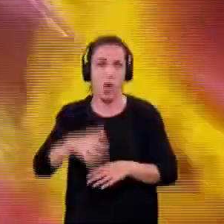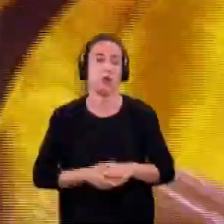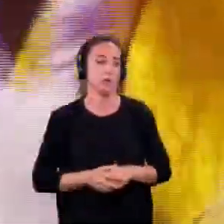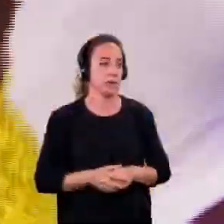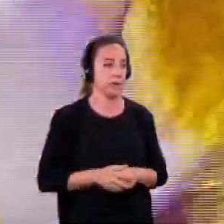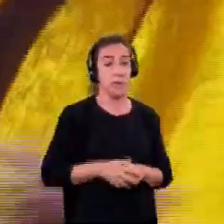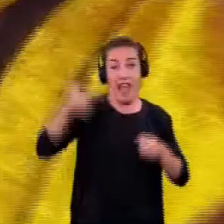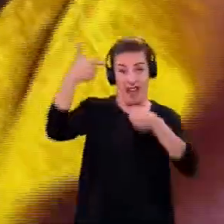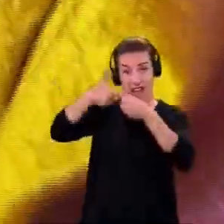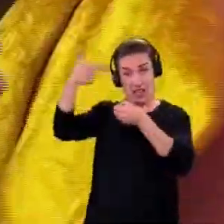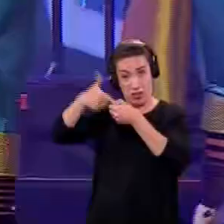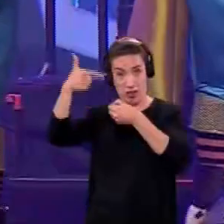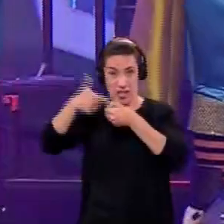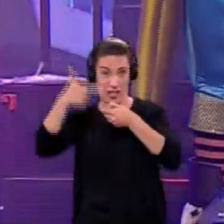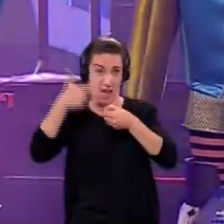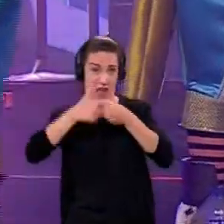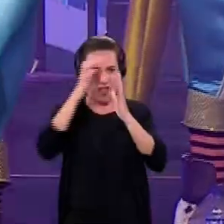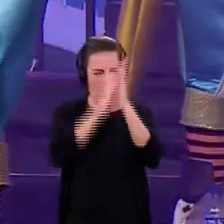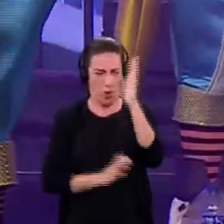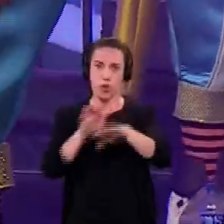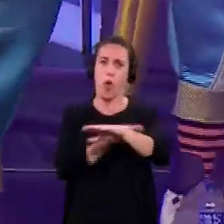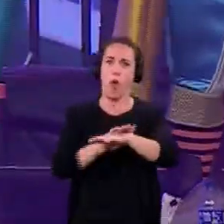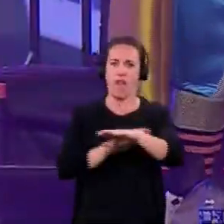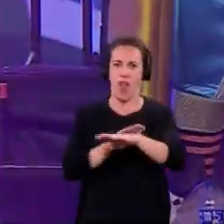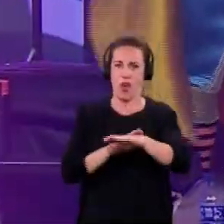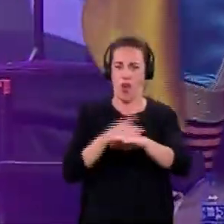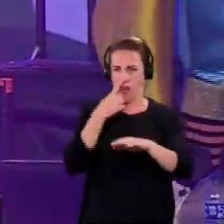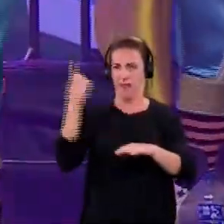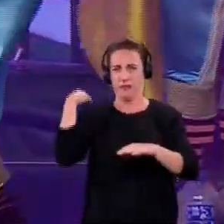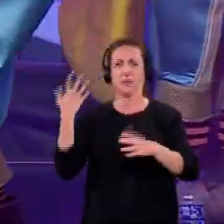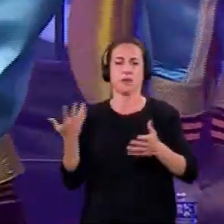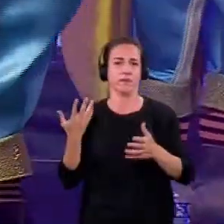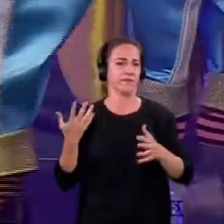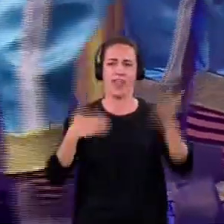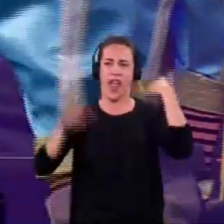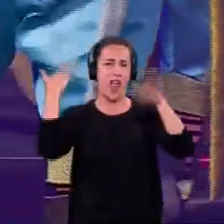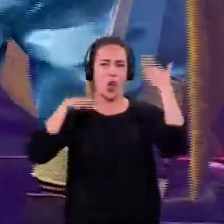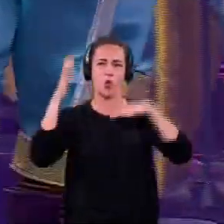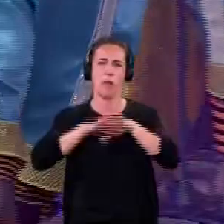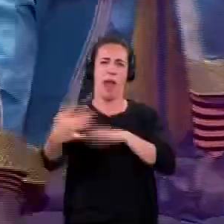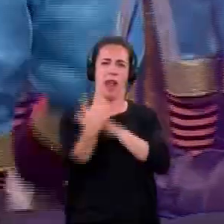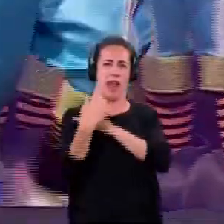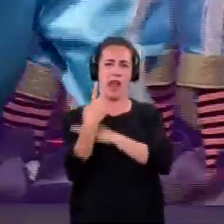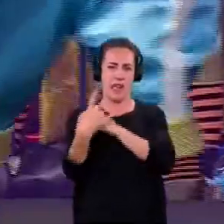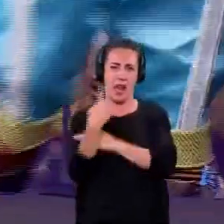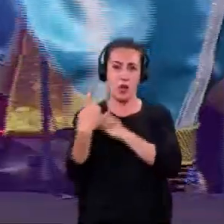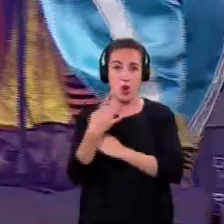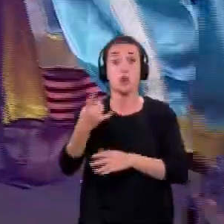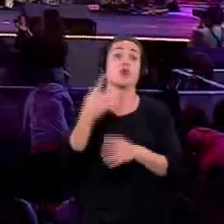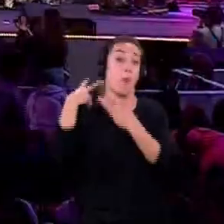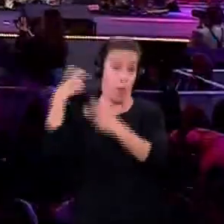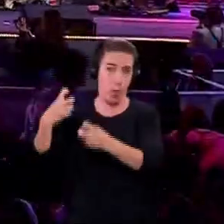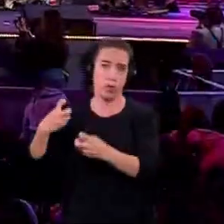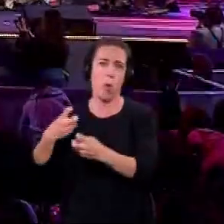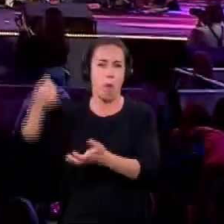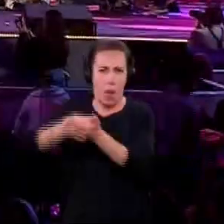La gasolina y el descuento del gobierno, otro cuento para engañarnos, pues lo pagan tus impuestos.